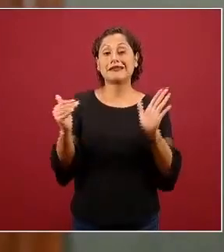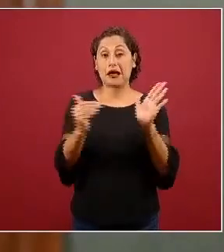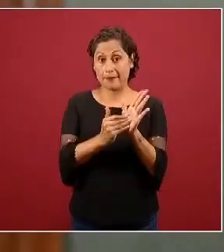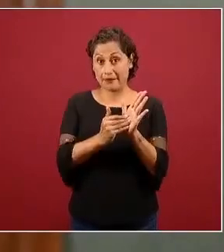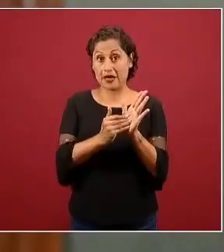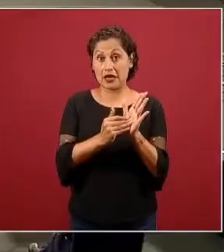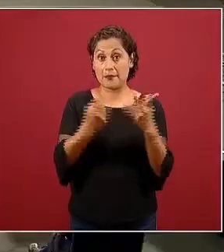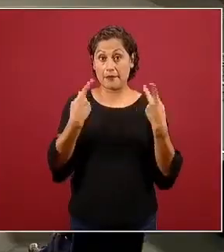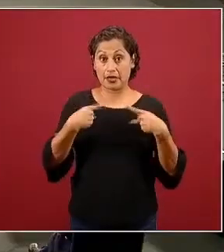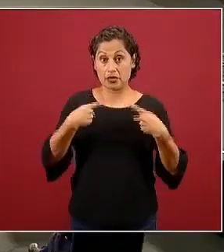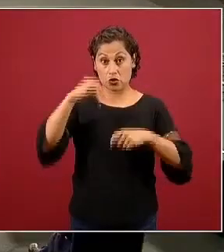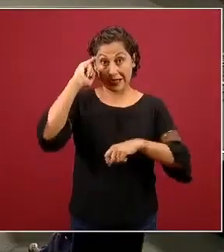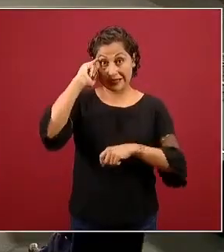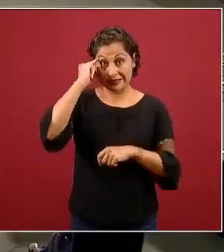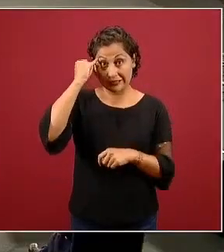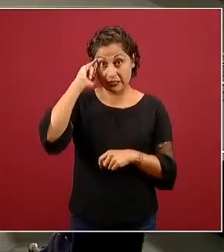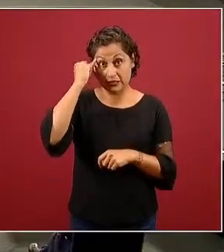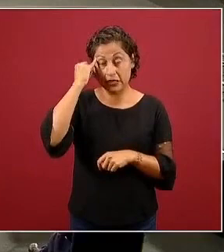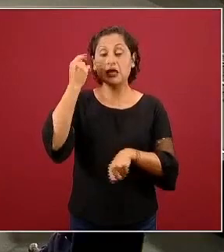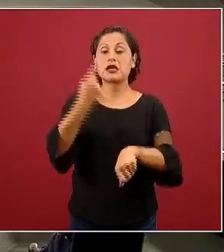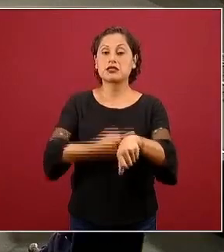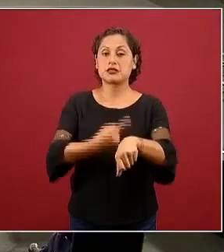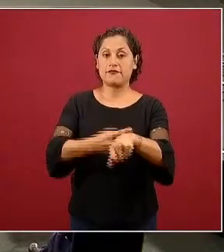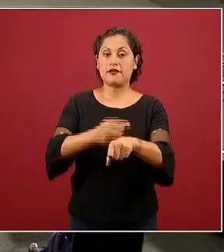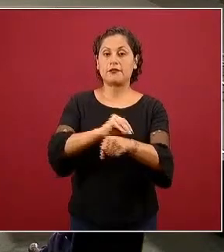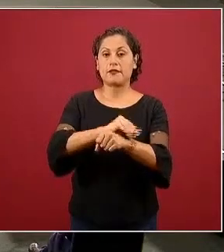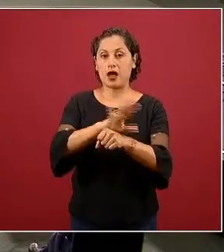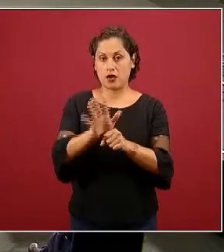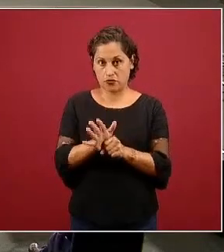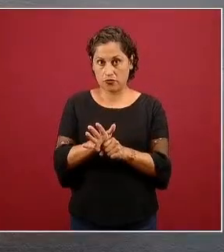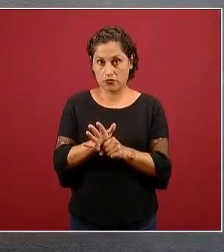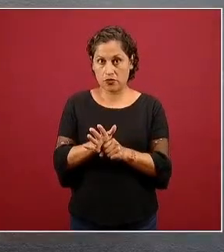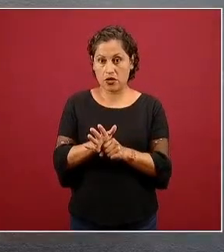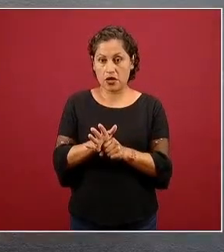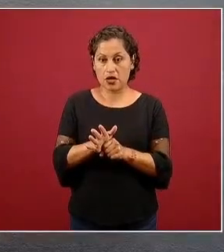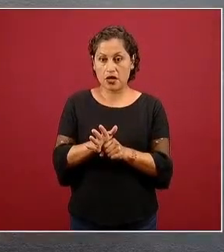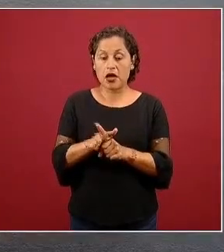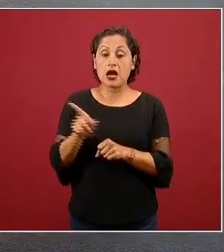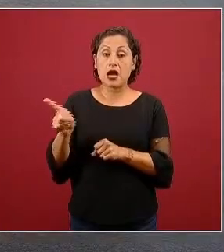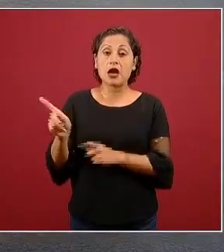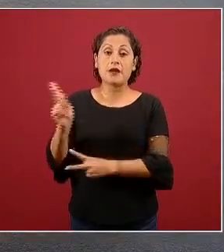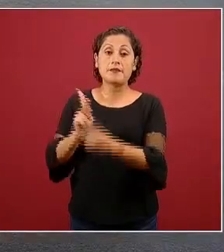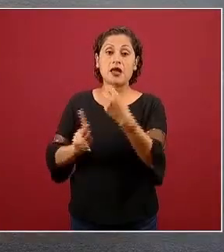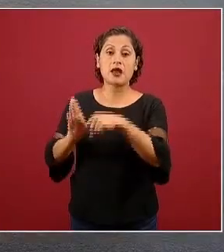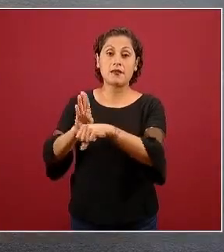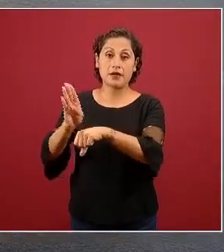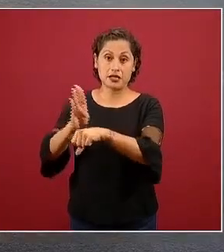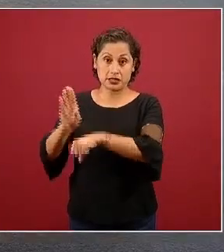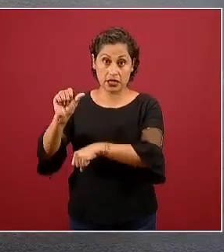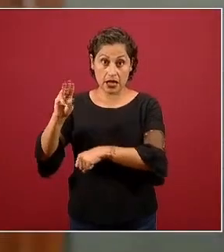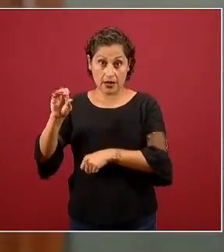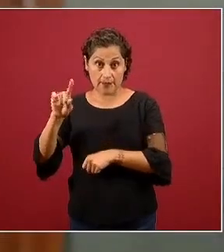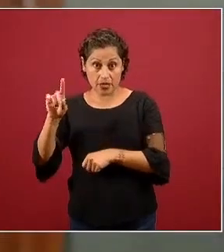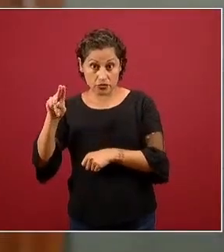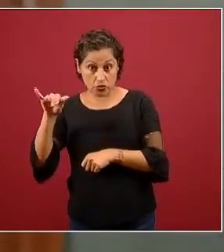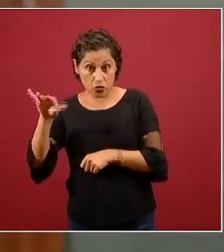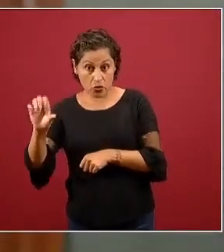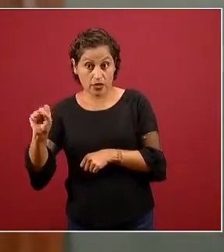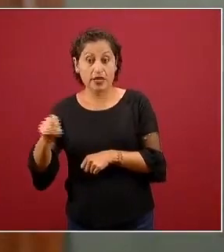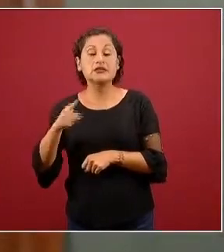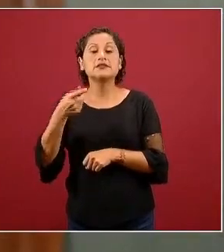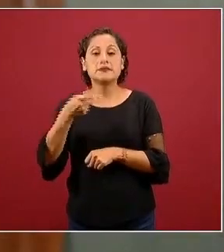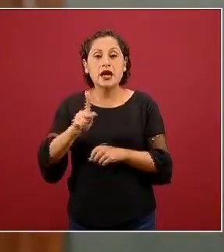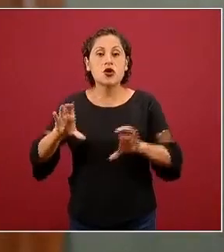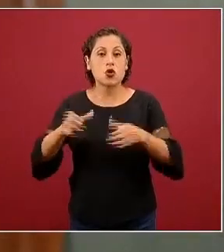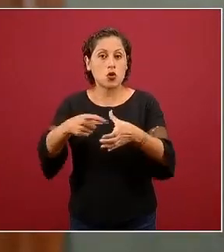personas indígenas contagiadas de COVID. El foco principal es Brasil, en el Amazonas, pero sabemos que en México también tenemos este tipo de